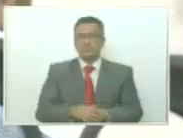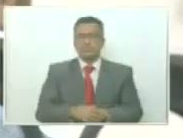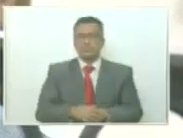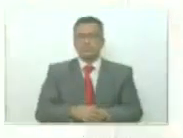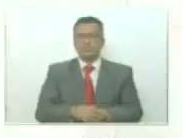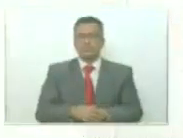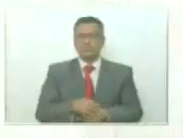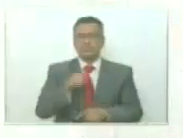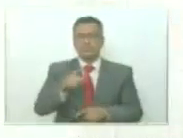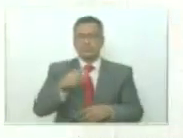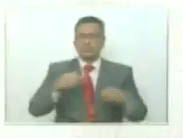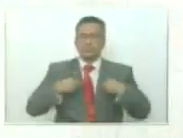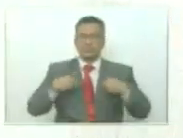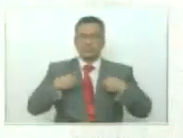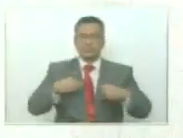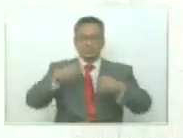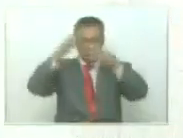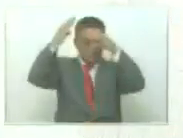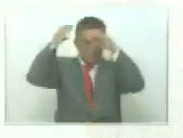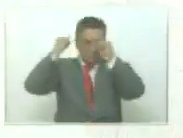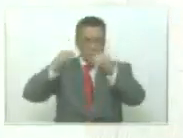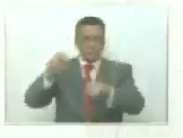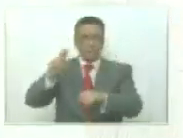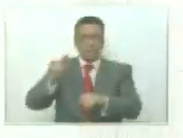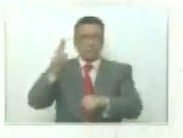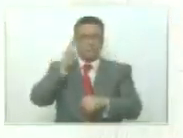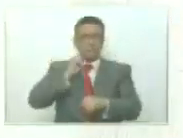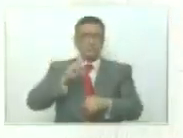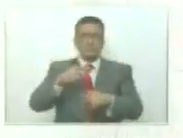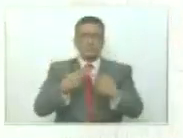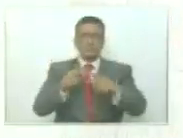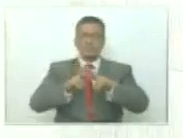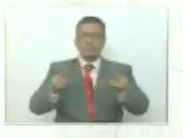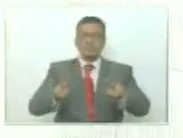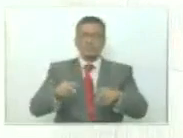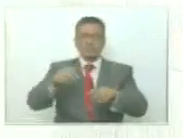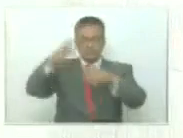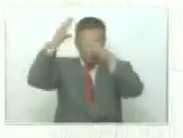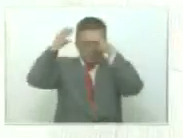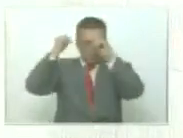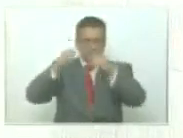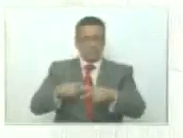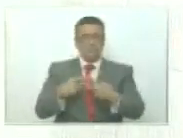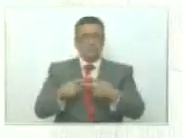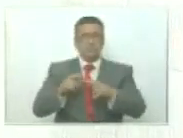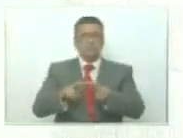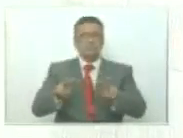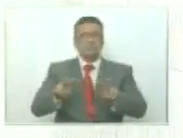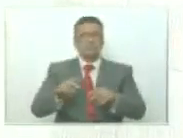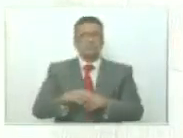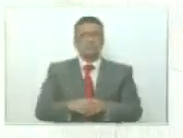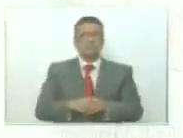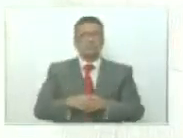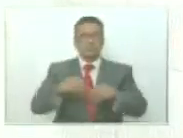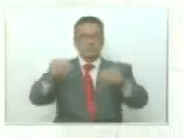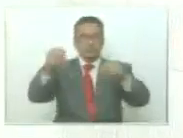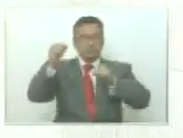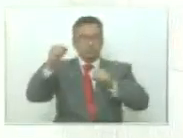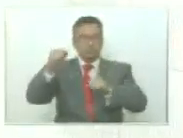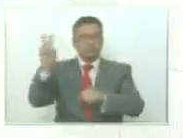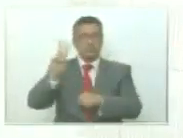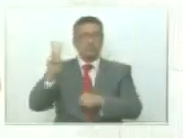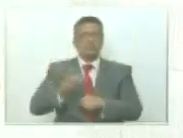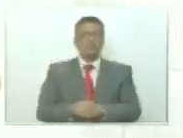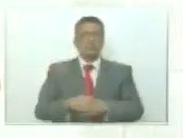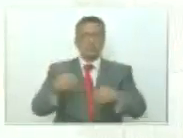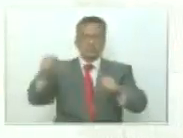sino que viva la diplomacia bolivariana de paz, que viva la diplomacia parlamentaria de paz, que viva Venezuela